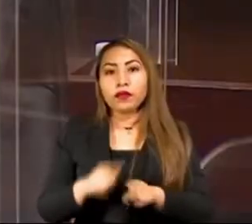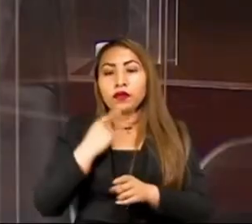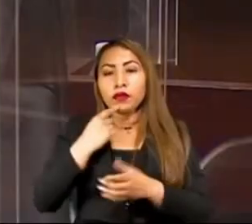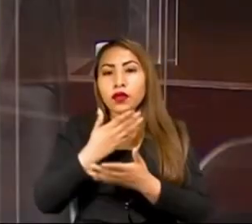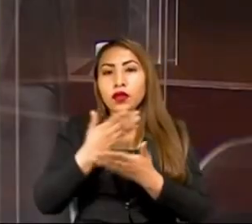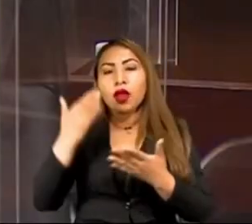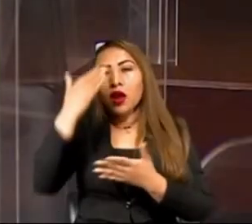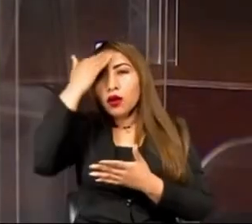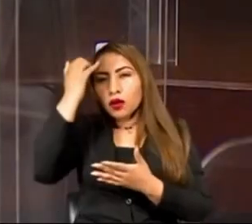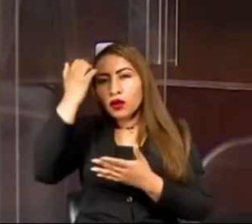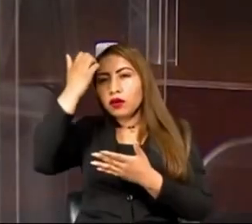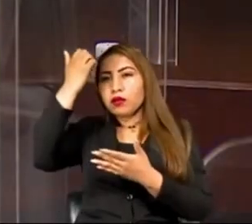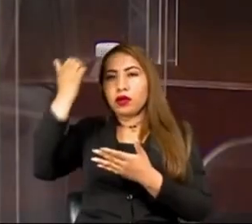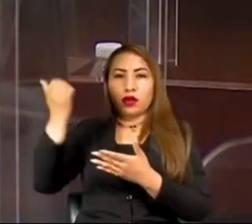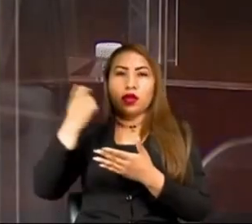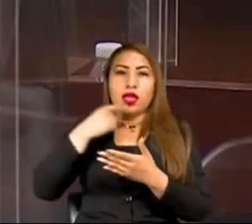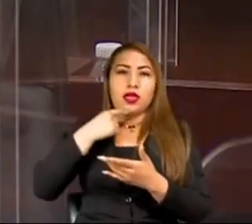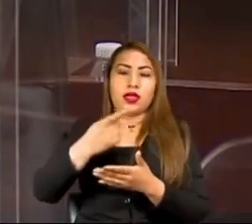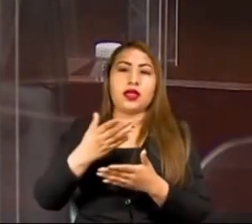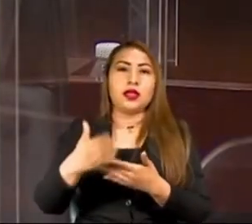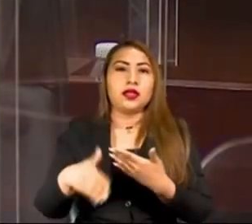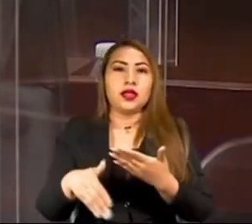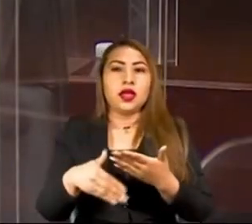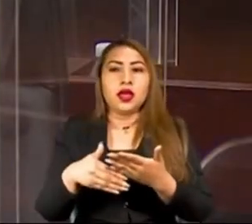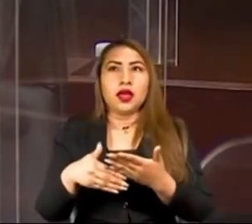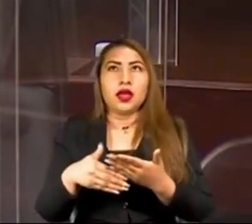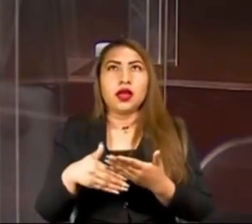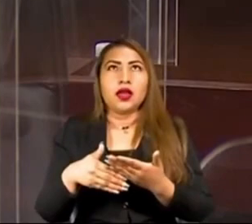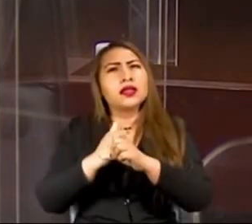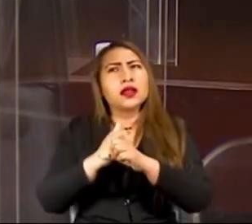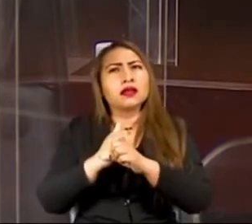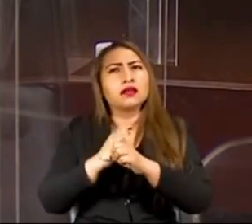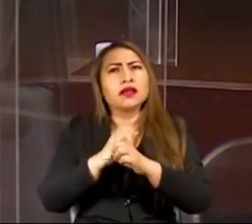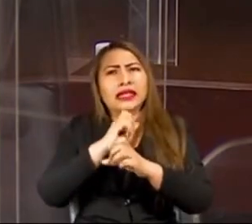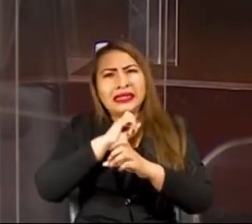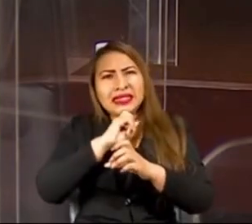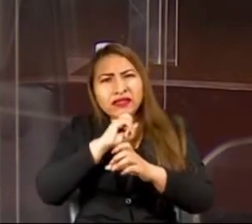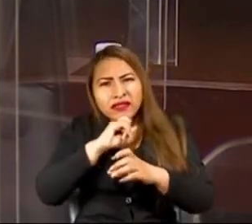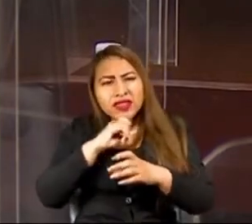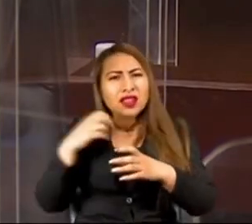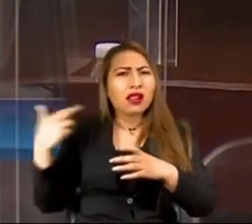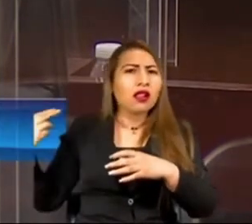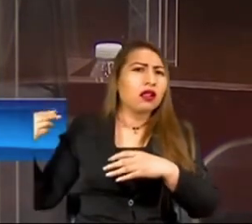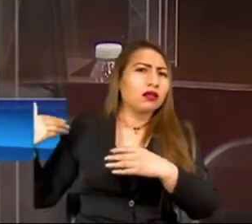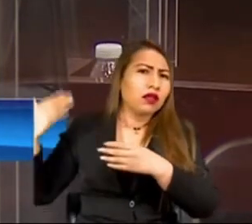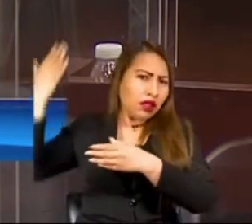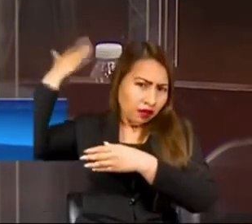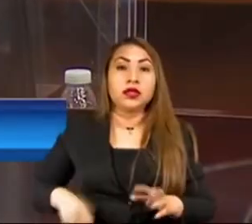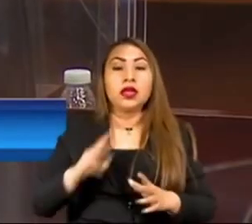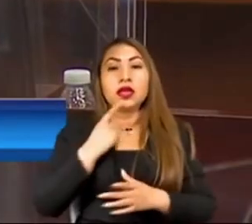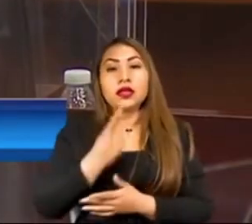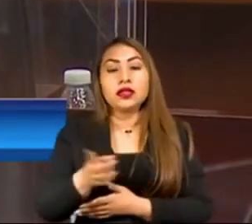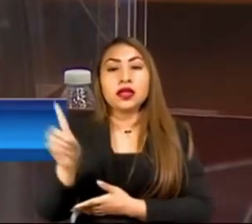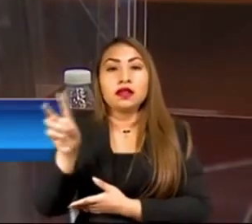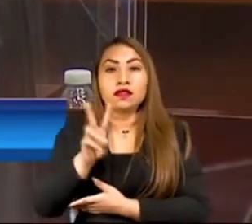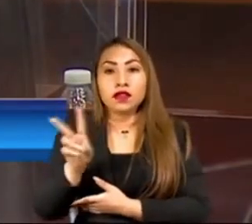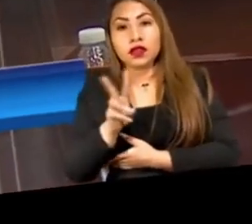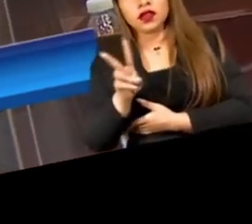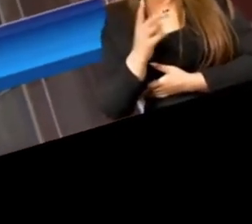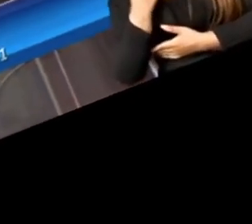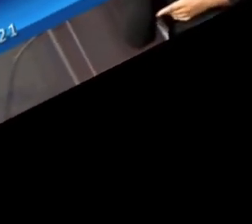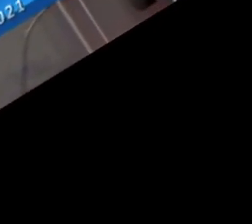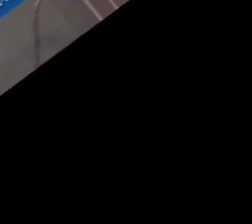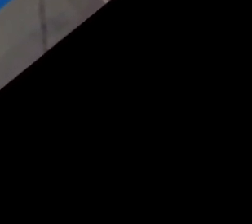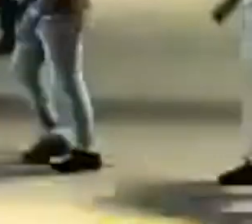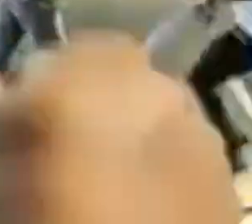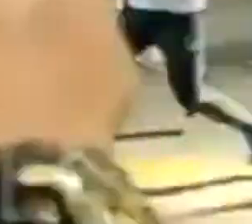¿Por qué someterlo a estos métodos tan severos que ni a la población civil pueden hacerlo? Si él no tiene